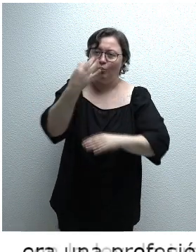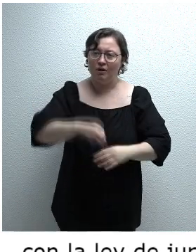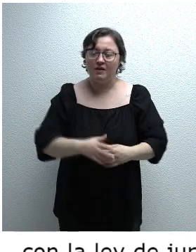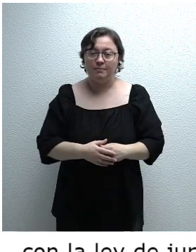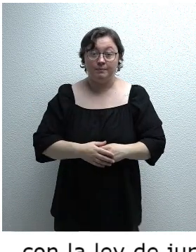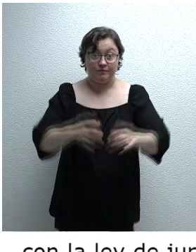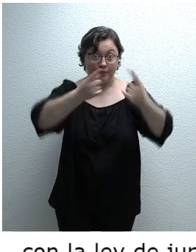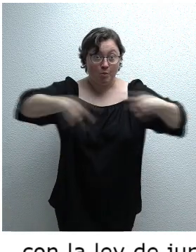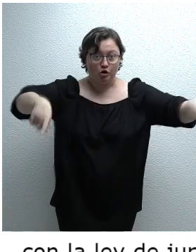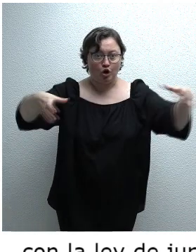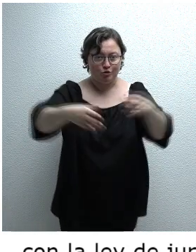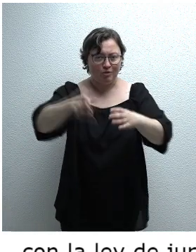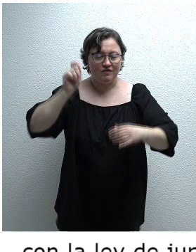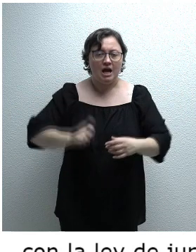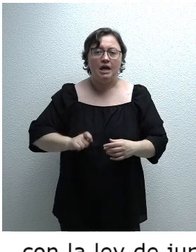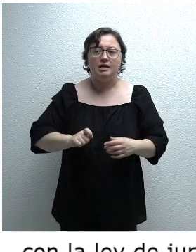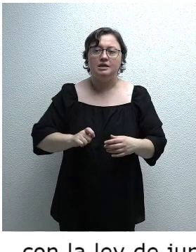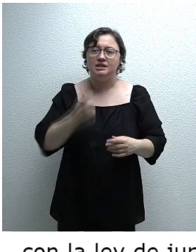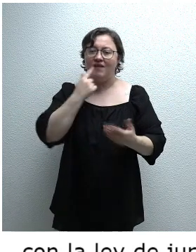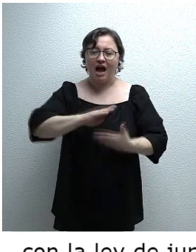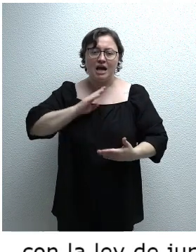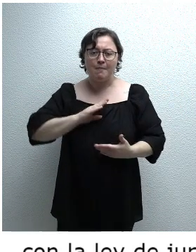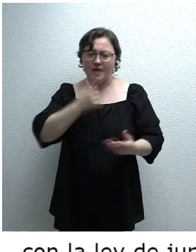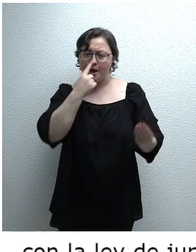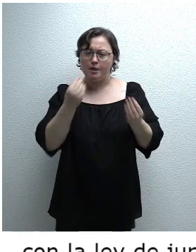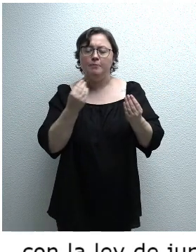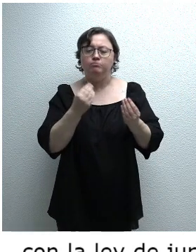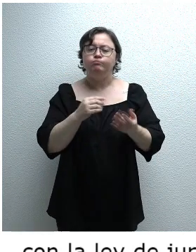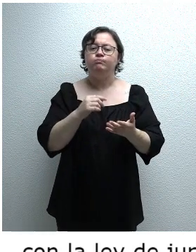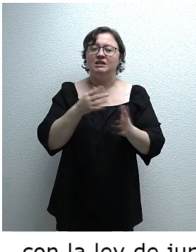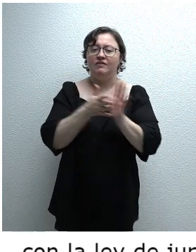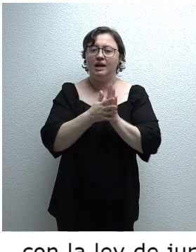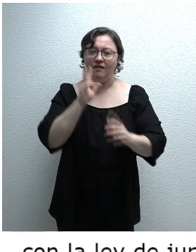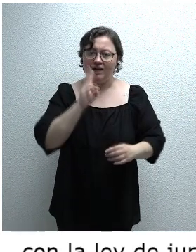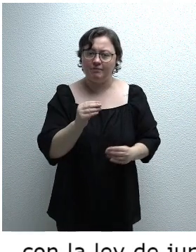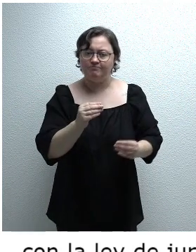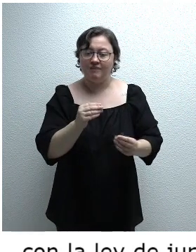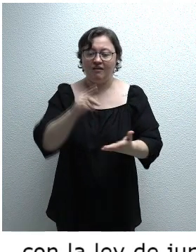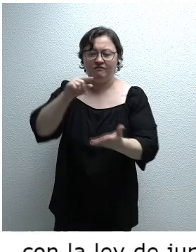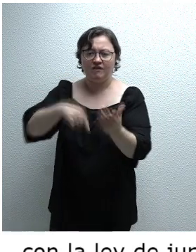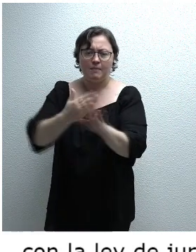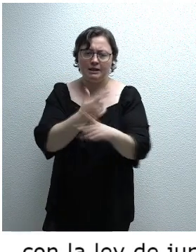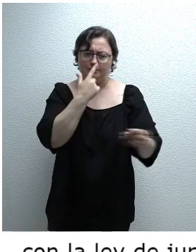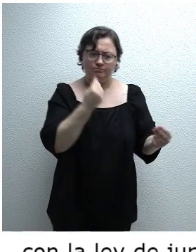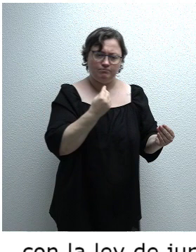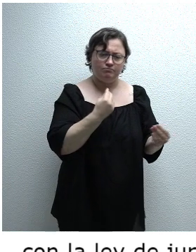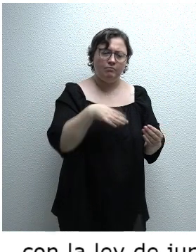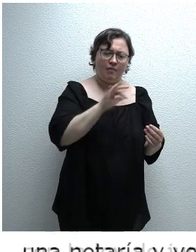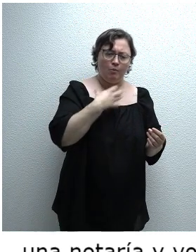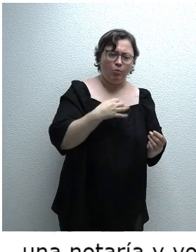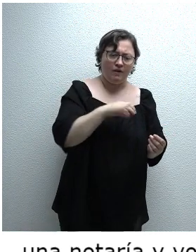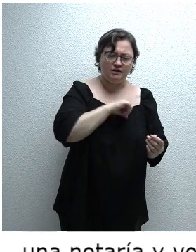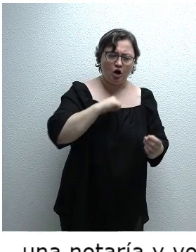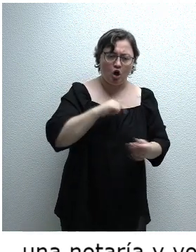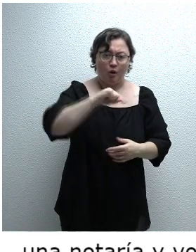Y vosotros hacéis juicios de capacidad de una persona antes de ver si puede firmar un contrato, comprar un piso